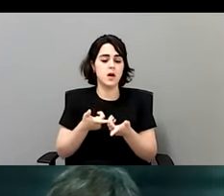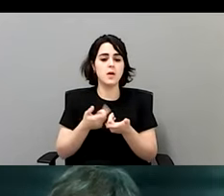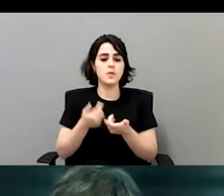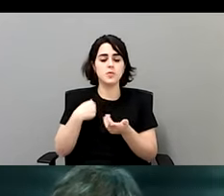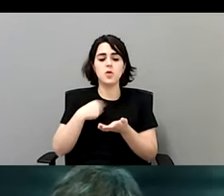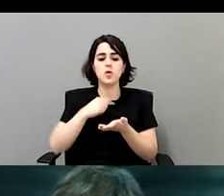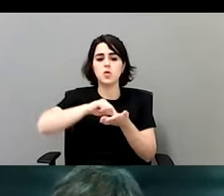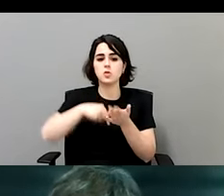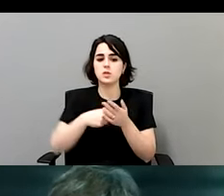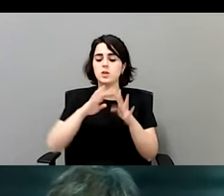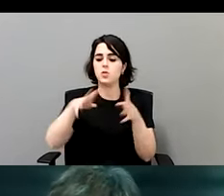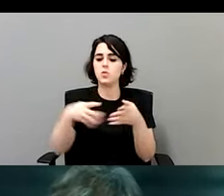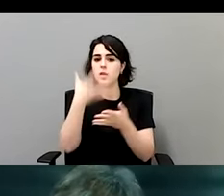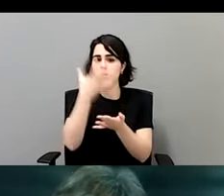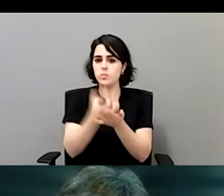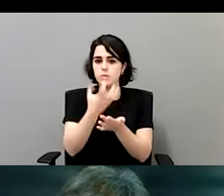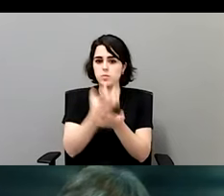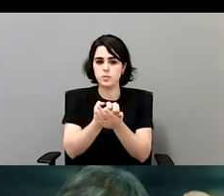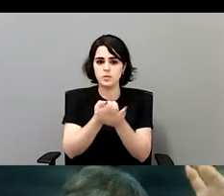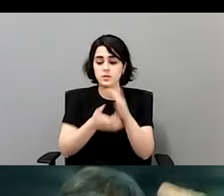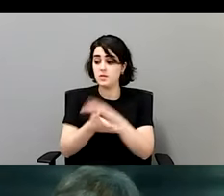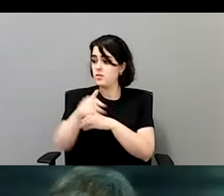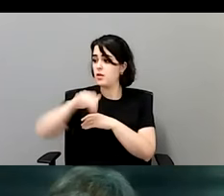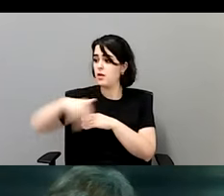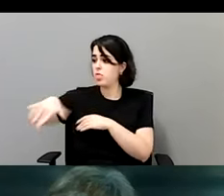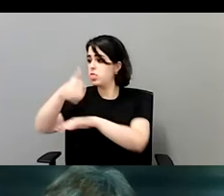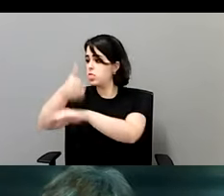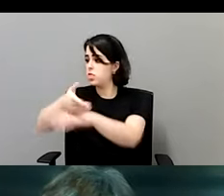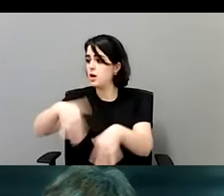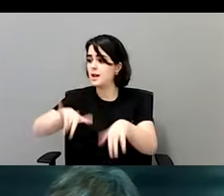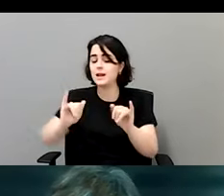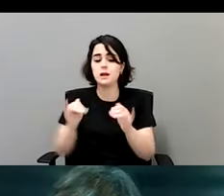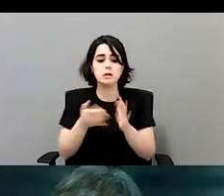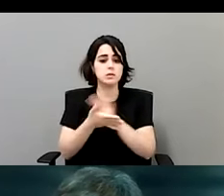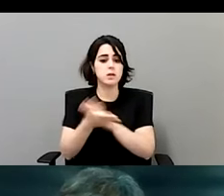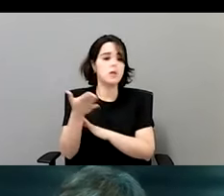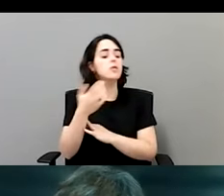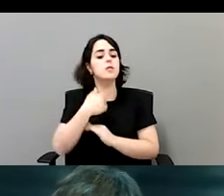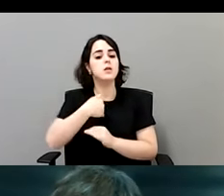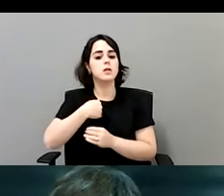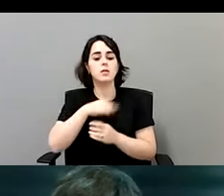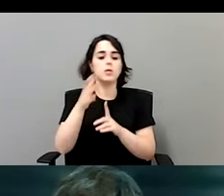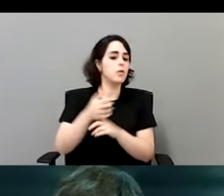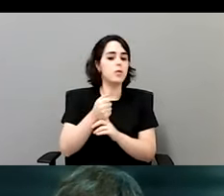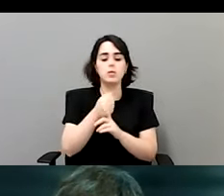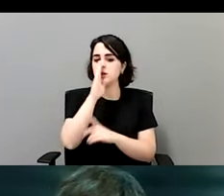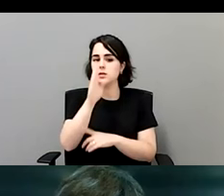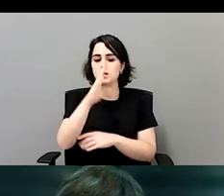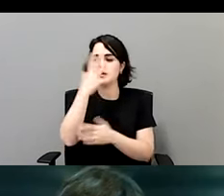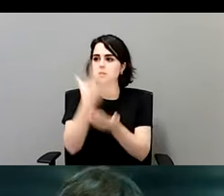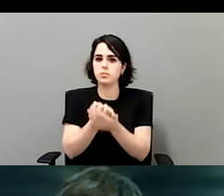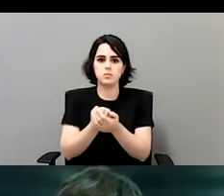de internet, no fui a ningún lado. Me bajé de internet un contrato privado de prestación de